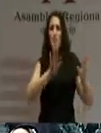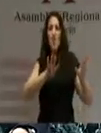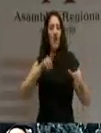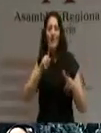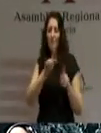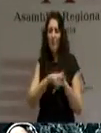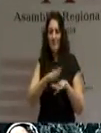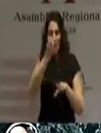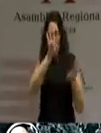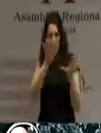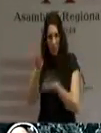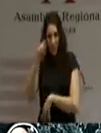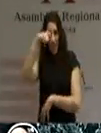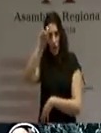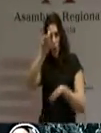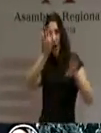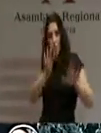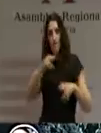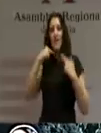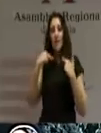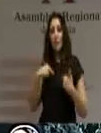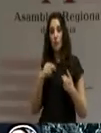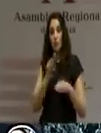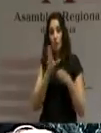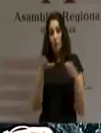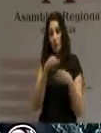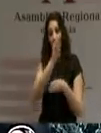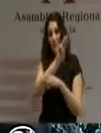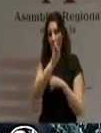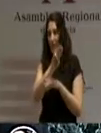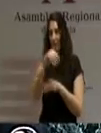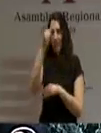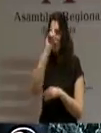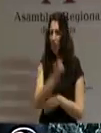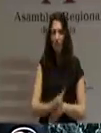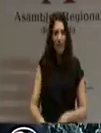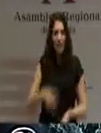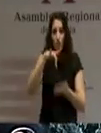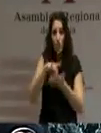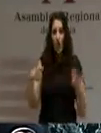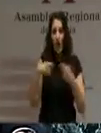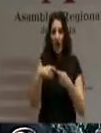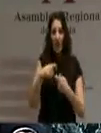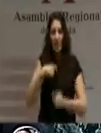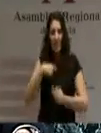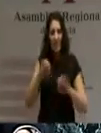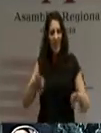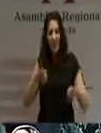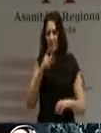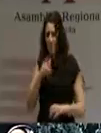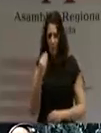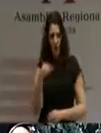99,9% de los diputados del Partido Popular no saben, no han vivido ni la guerra civil ni sus consecuencias, yo diría que no han